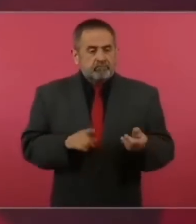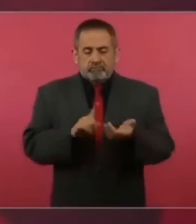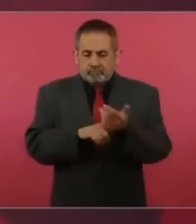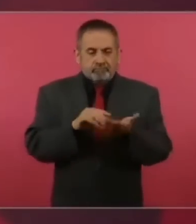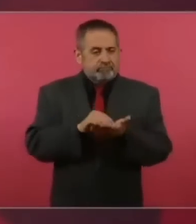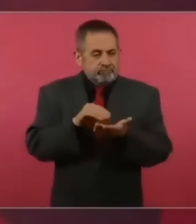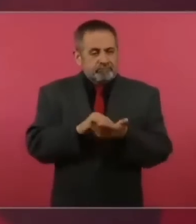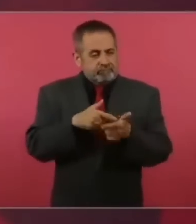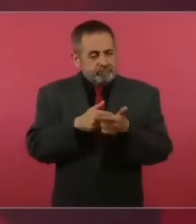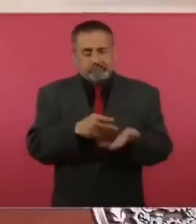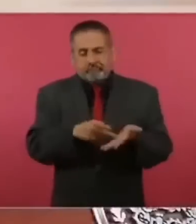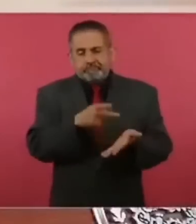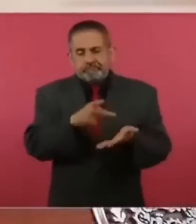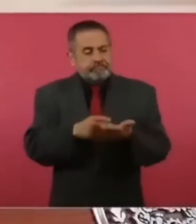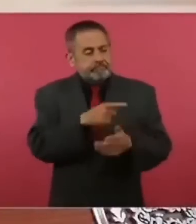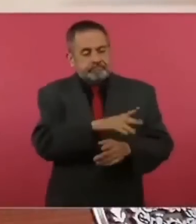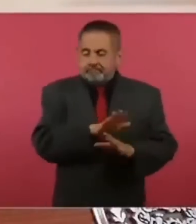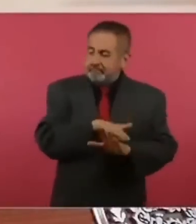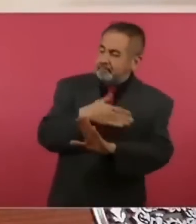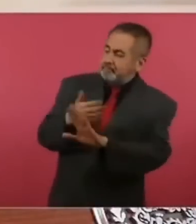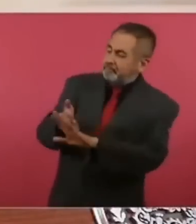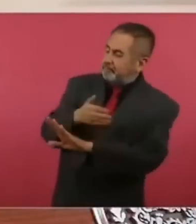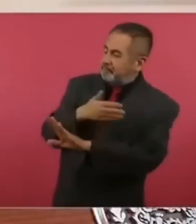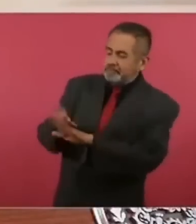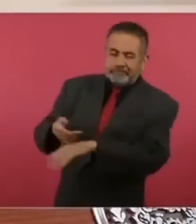constantemente en contra.